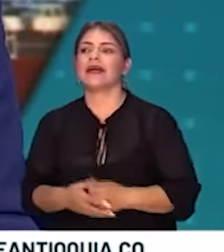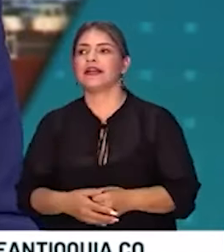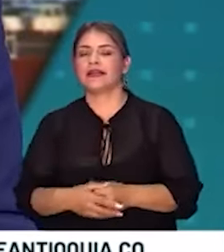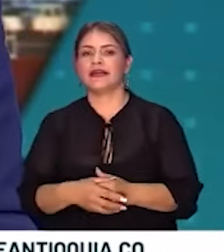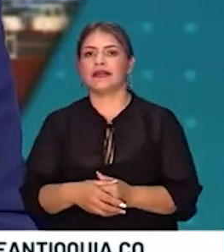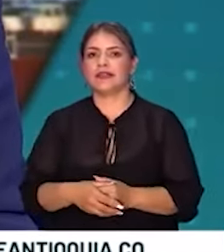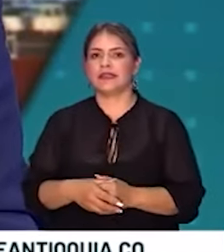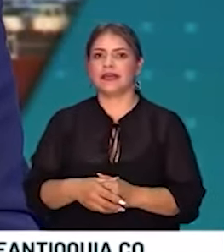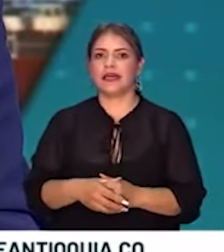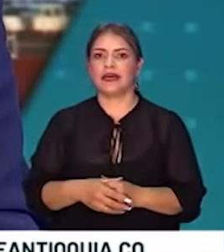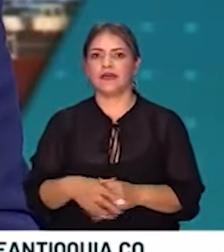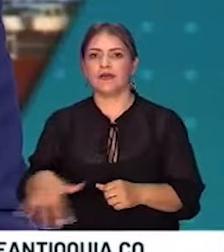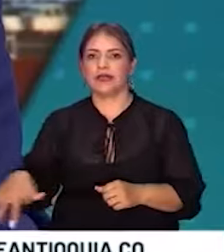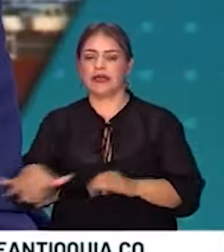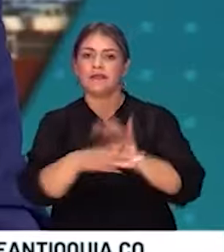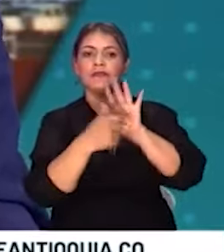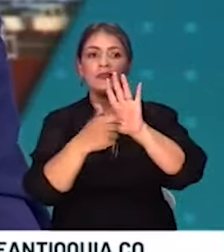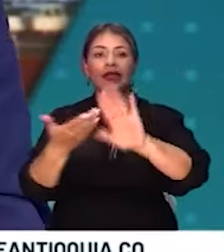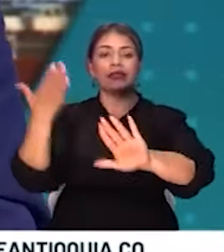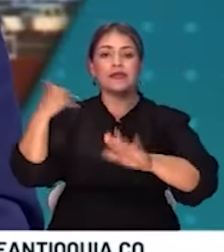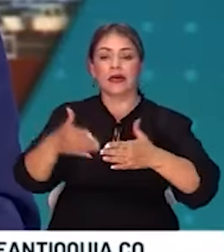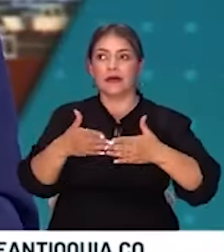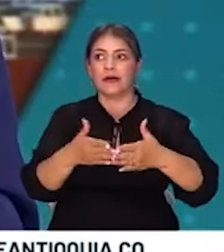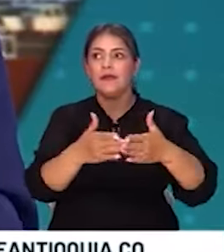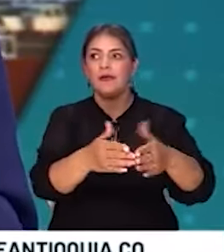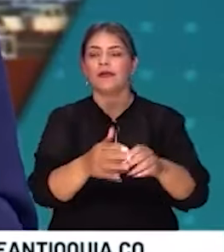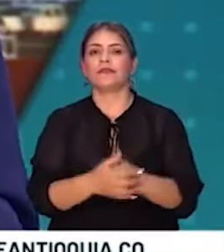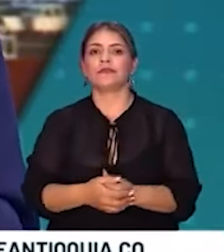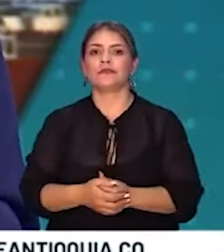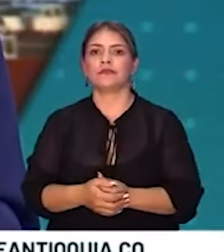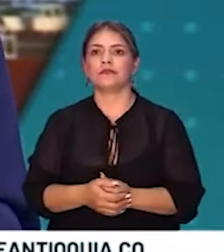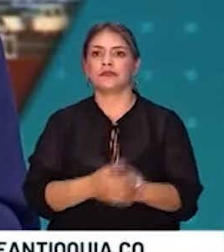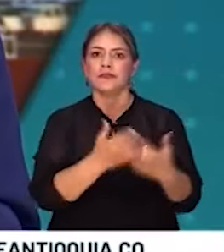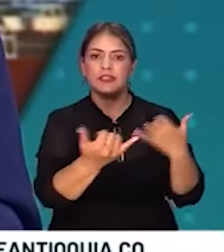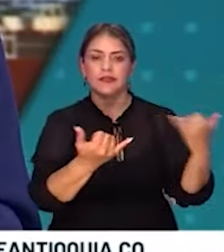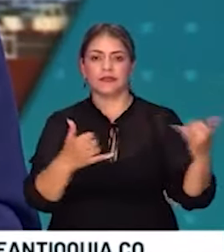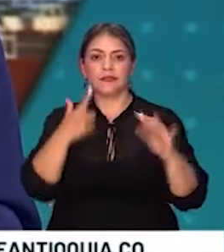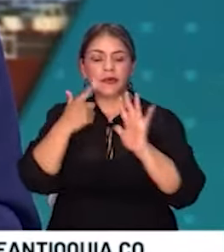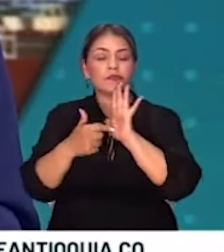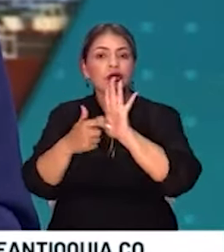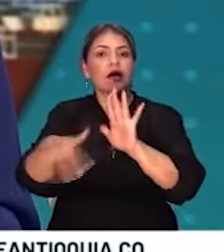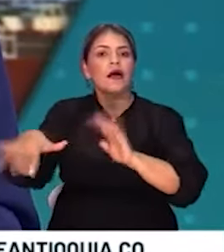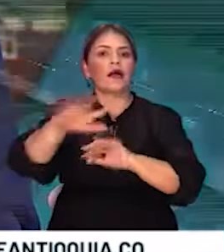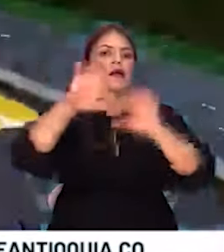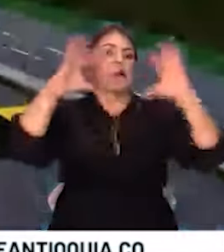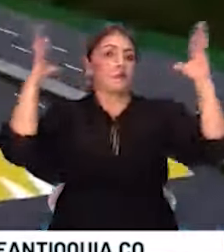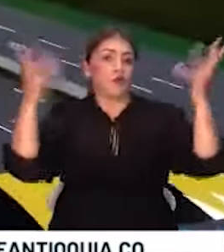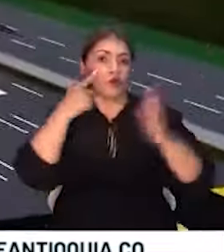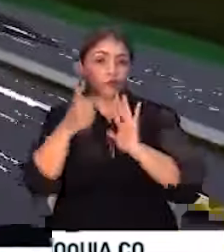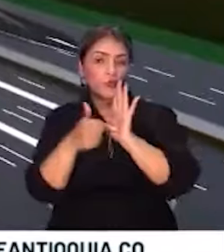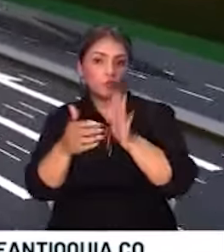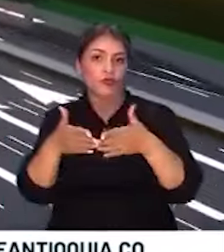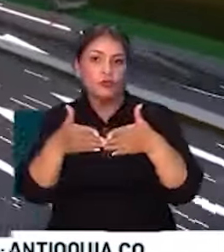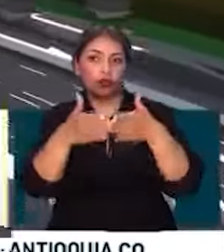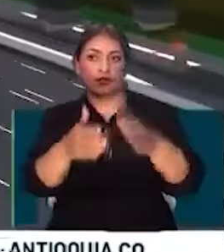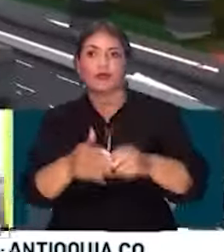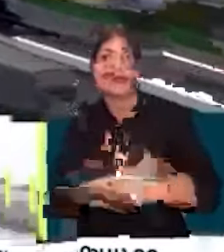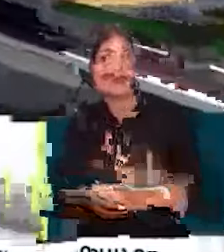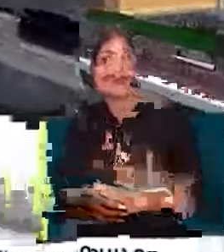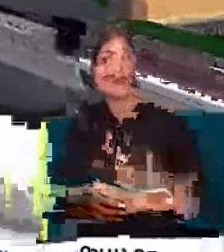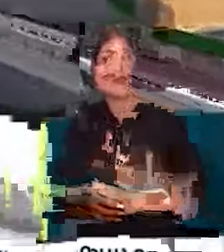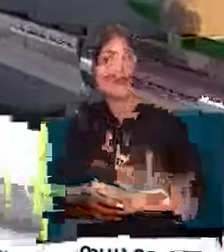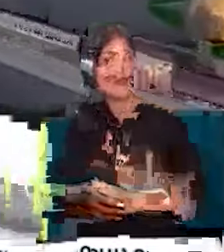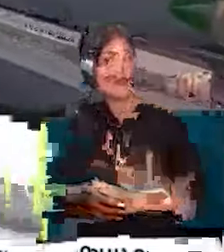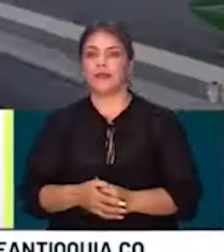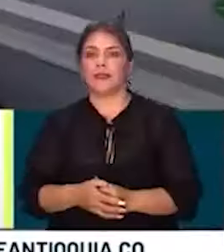infraestructura portuaria que impulsará la competitividad del departamento a nivel global de esta manera se